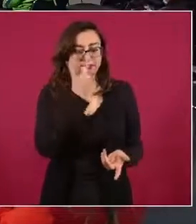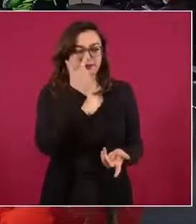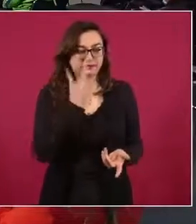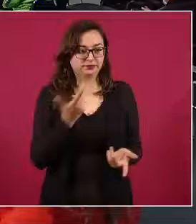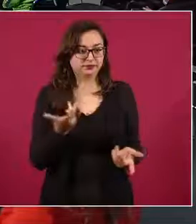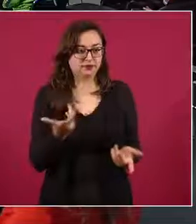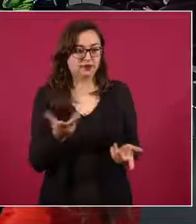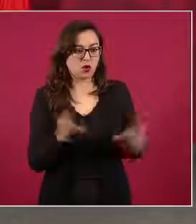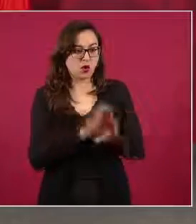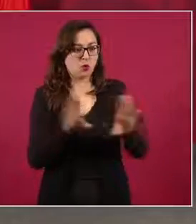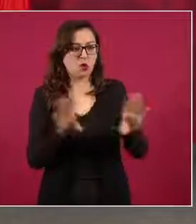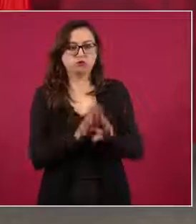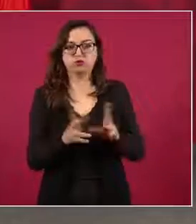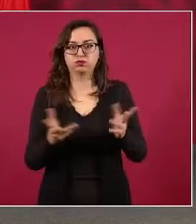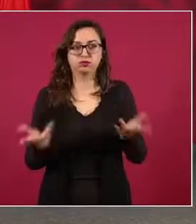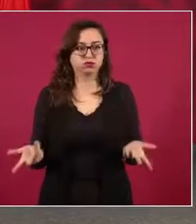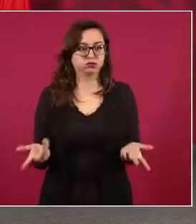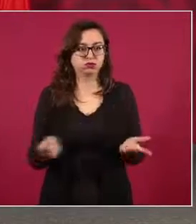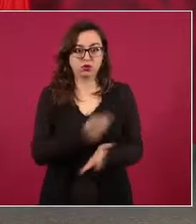muy espectacular todo.